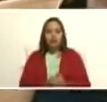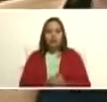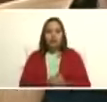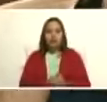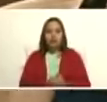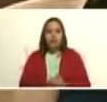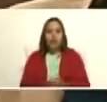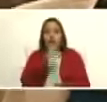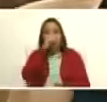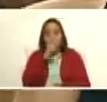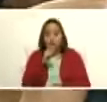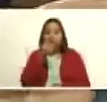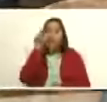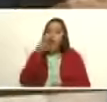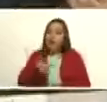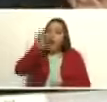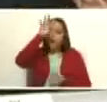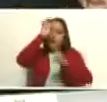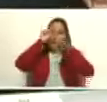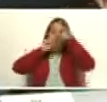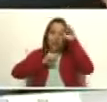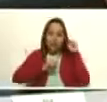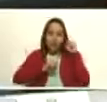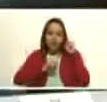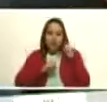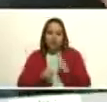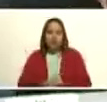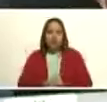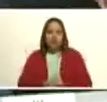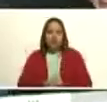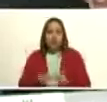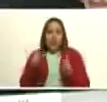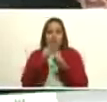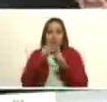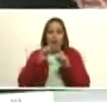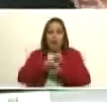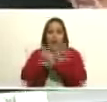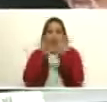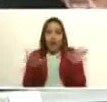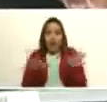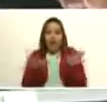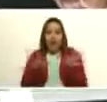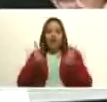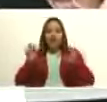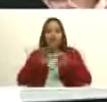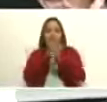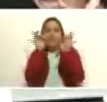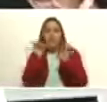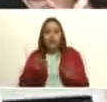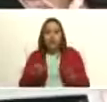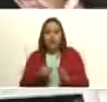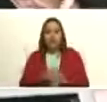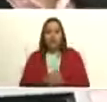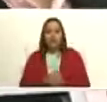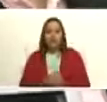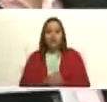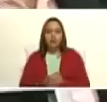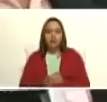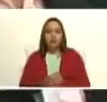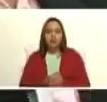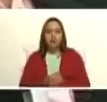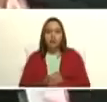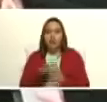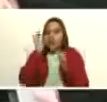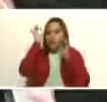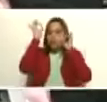años de aprendizaje, de definiciones, de nuevas formulaciones, de creación